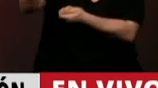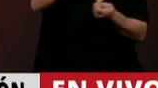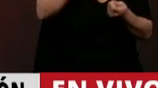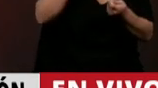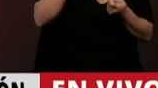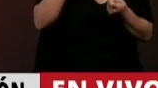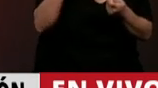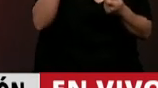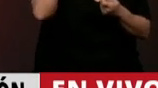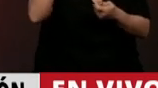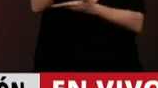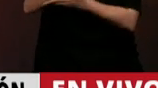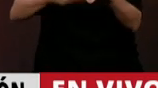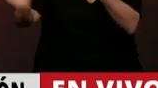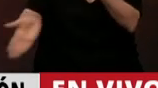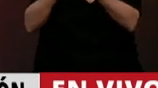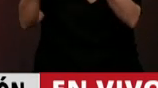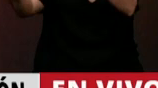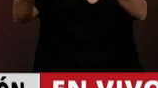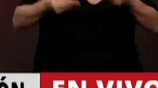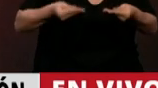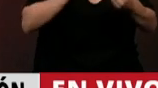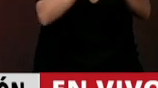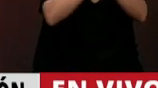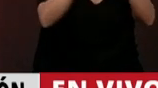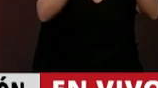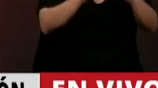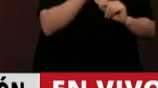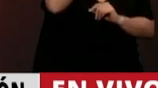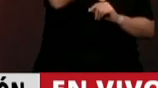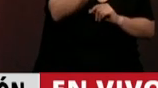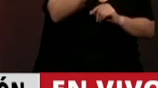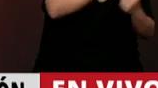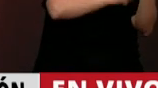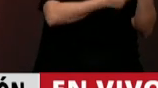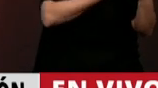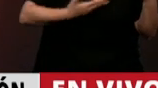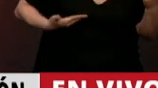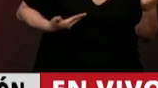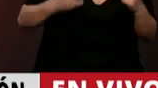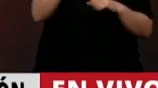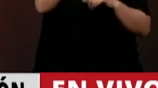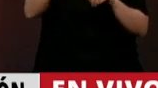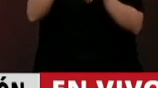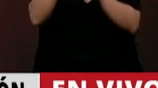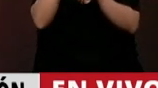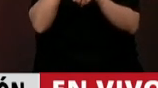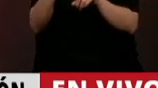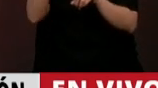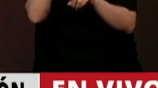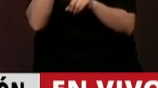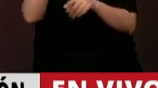introducidas, expediente 3 del Poder Ejecutivo, -20. Sírvanse marcar su